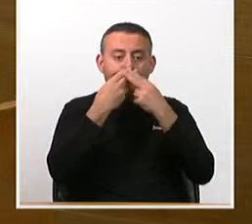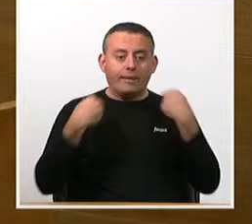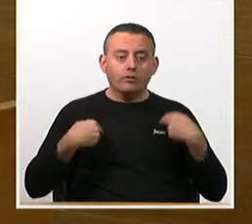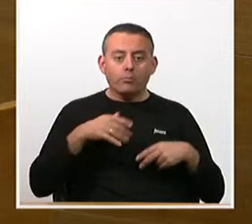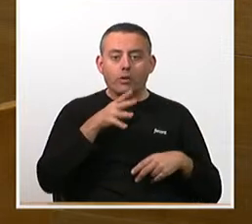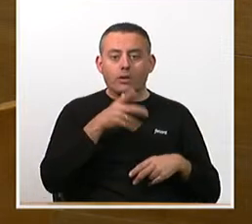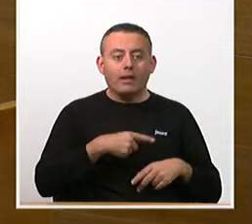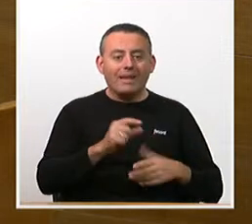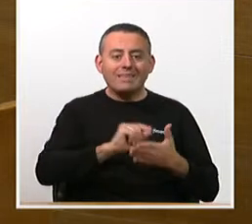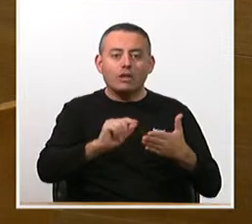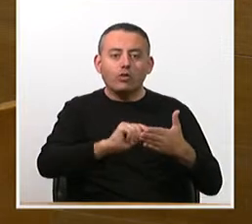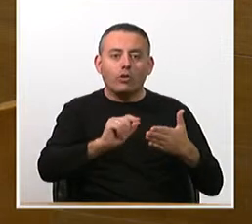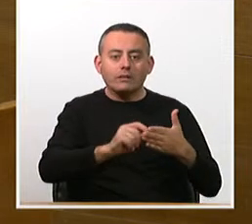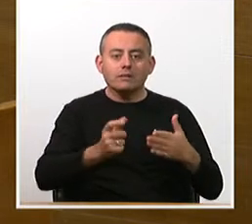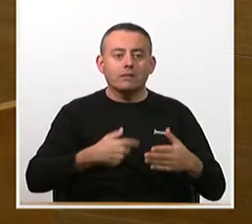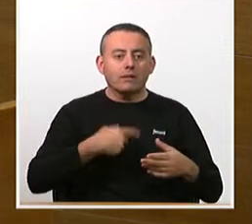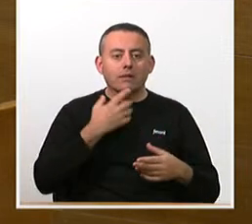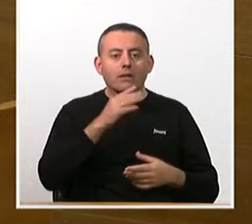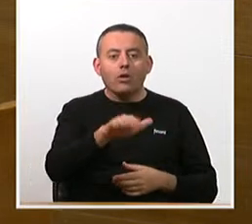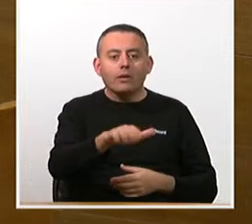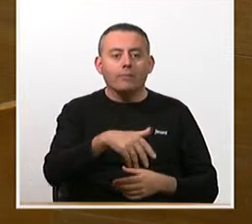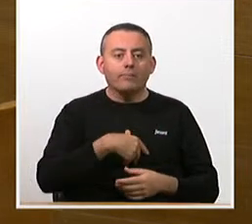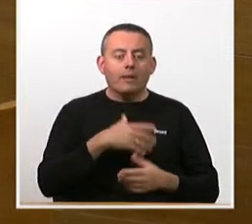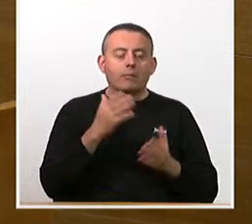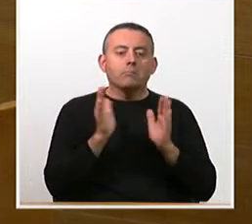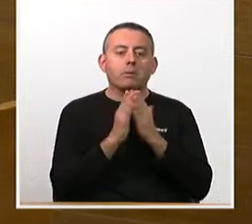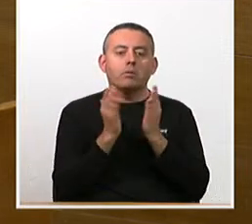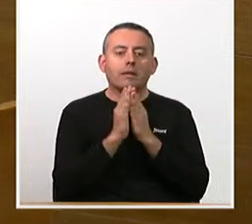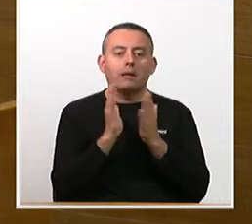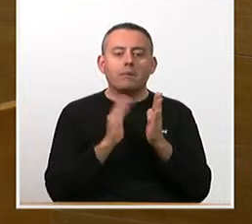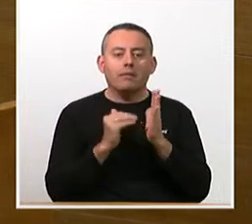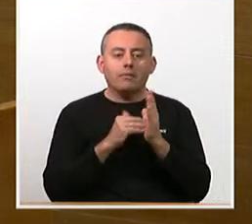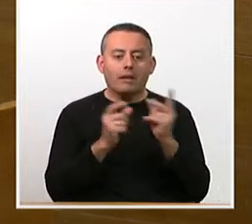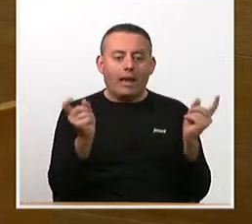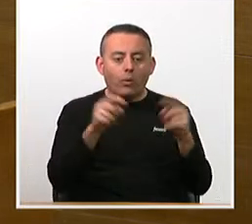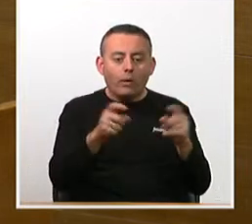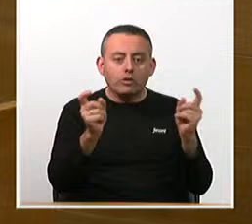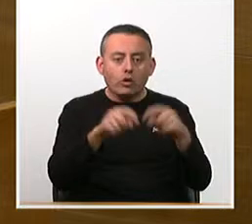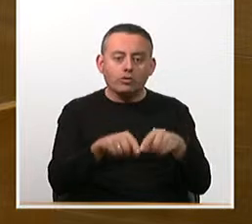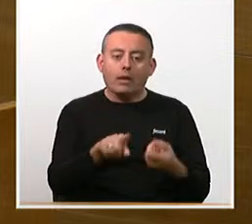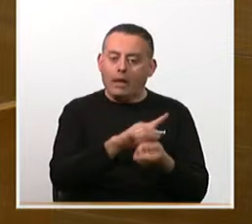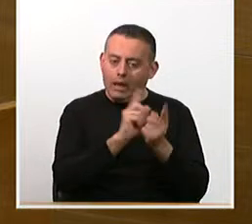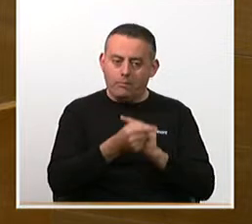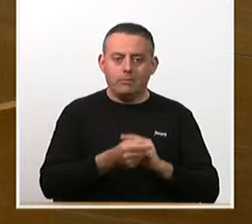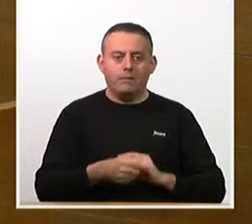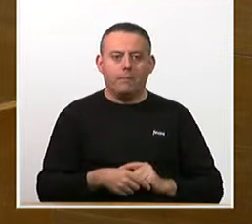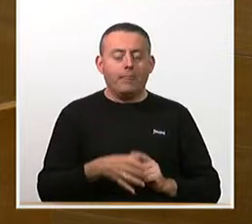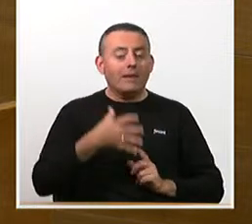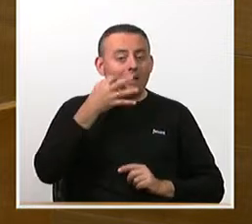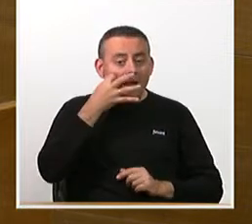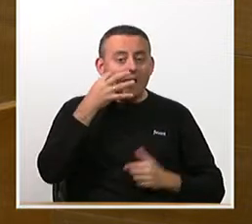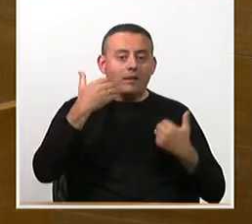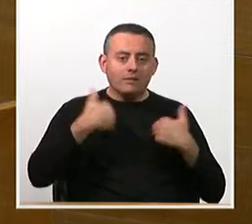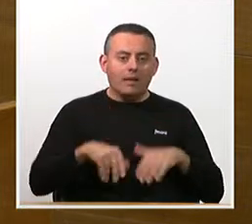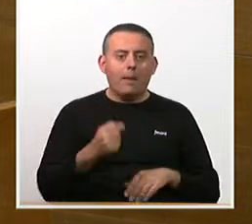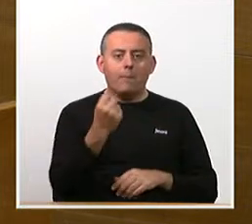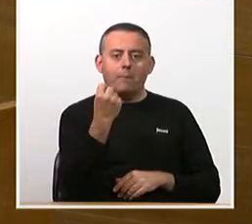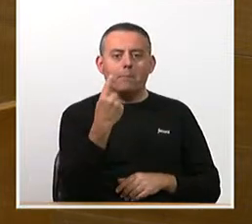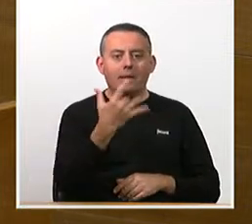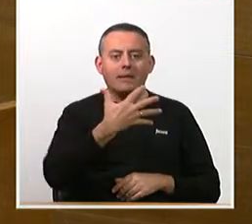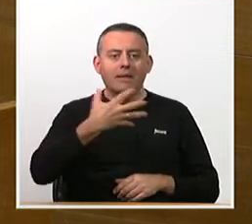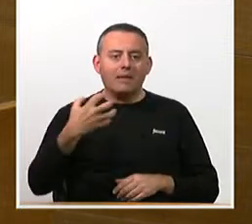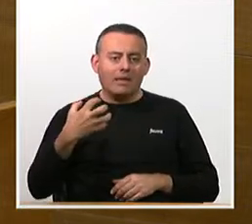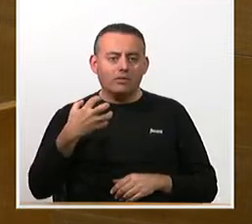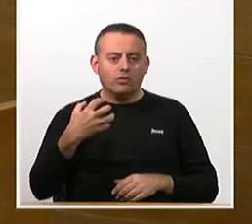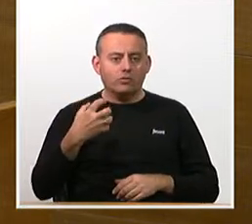reestructurar la actividad de los encuentros con escritores de la biblioteca valenciana la realidad hoy es la siguiente que han participado ya 10000 estudiantes más